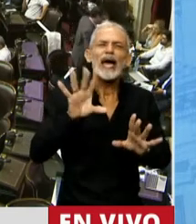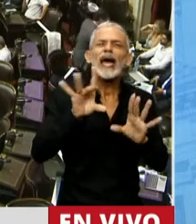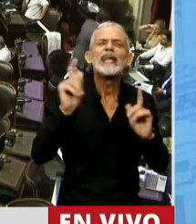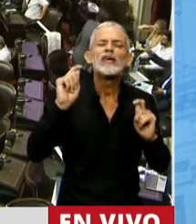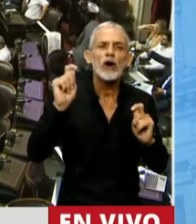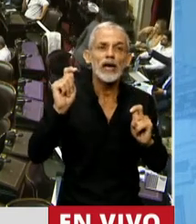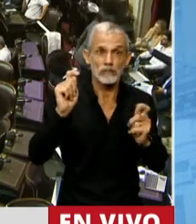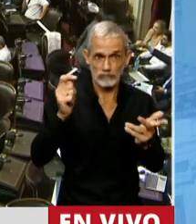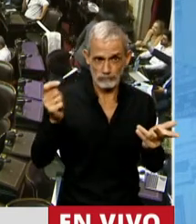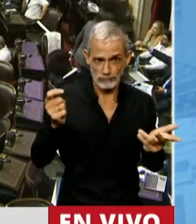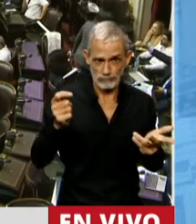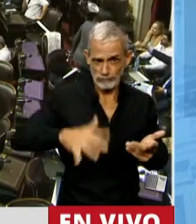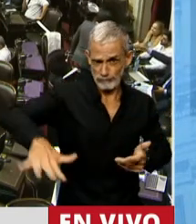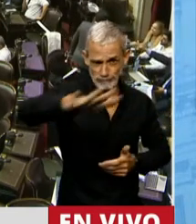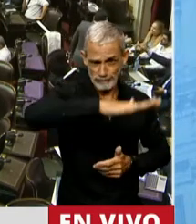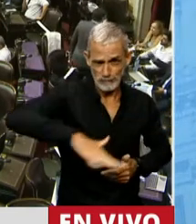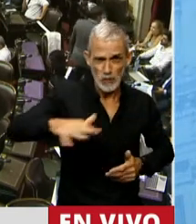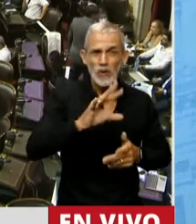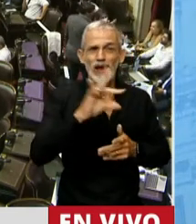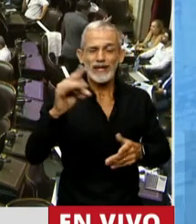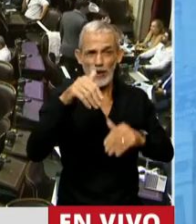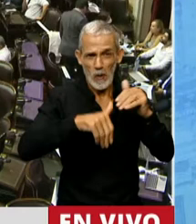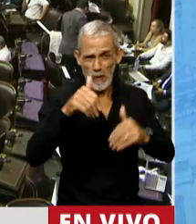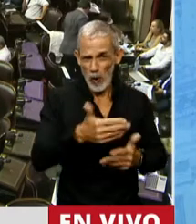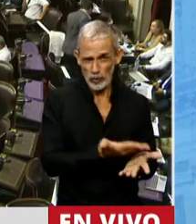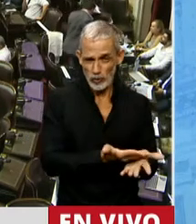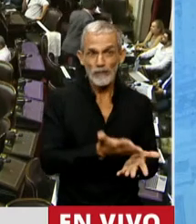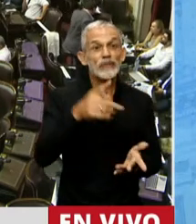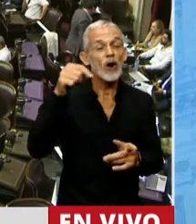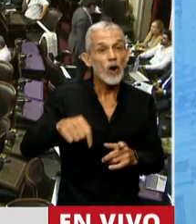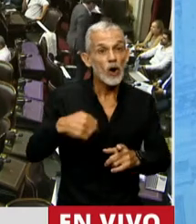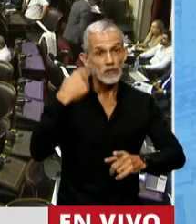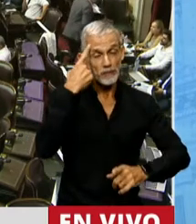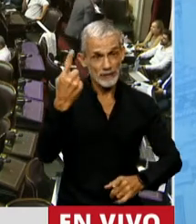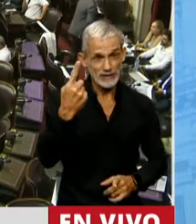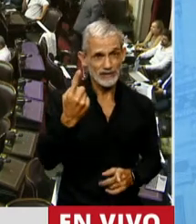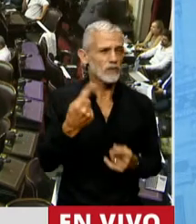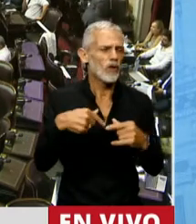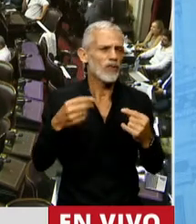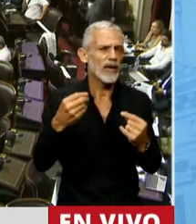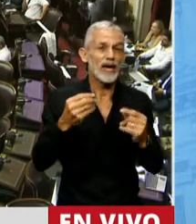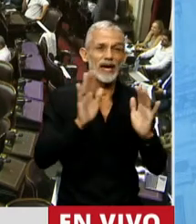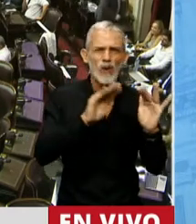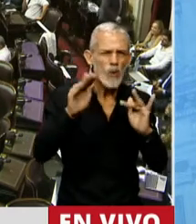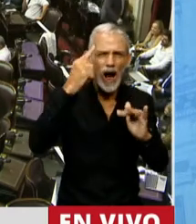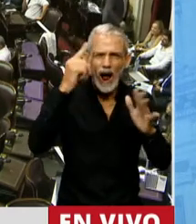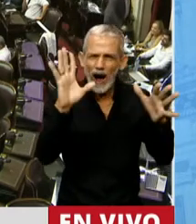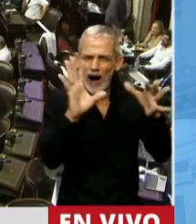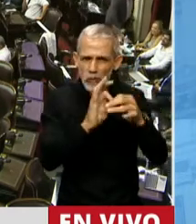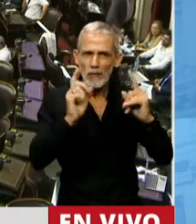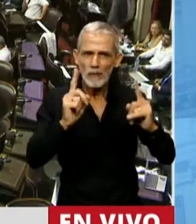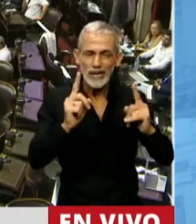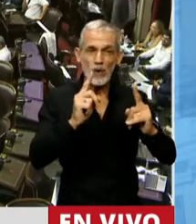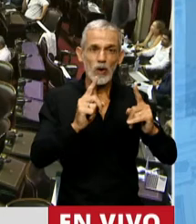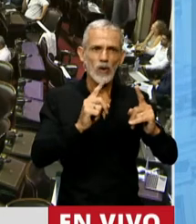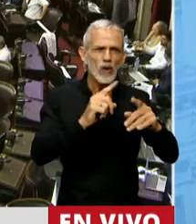voto popular. Y parece que hoy, cuando nosotros también pensamos en la misma coherencia y en la